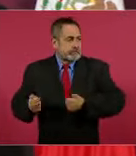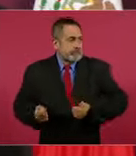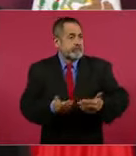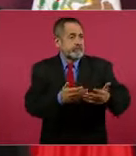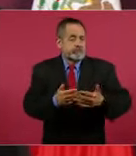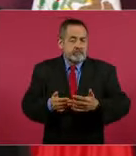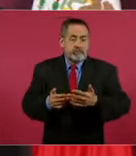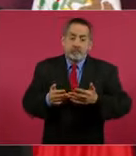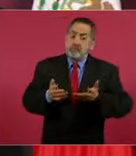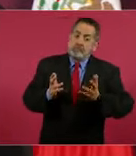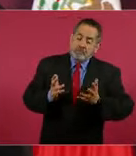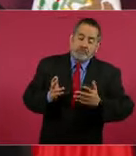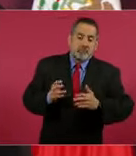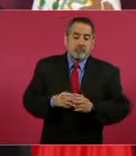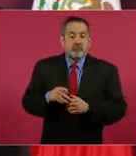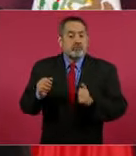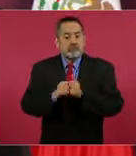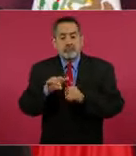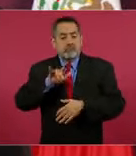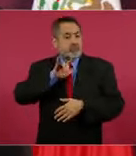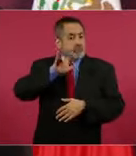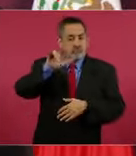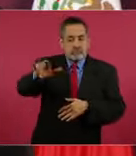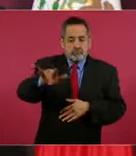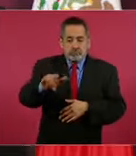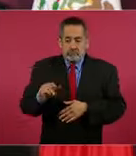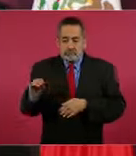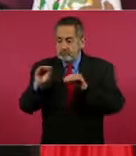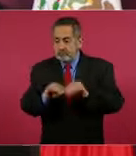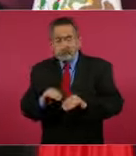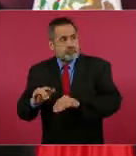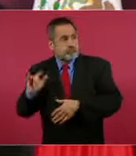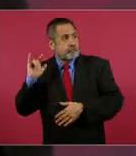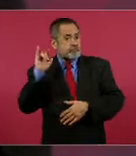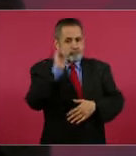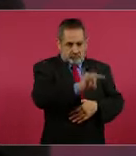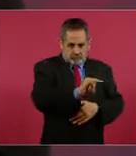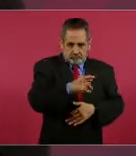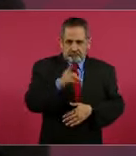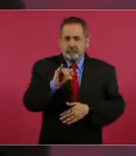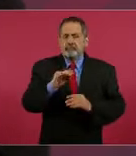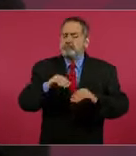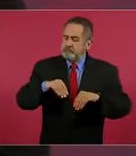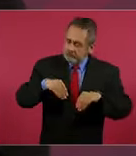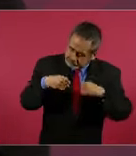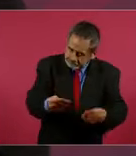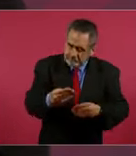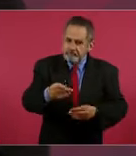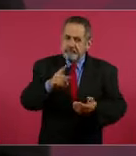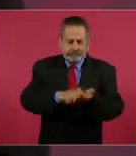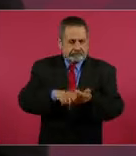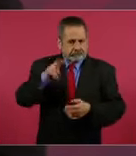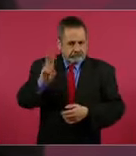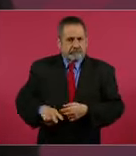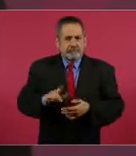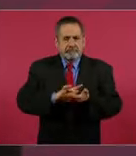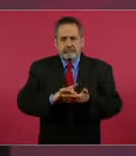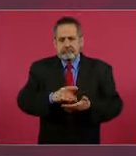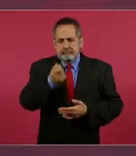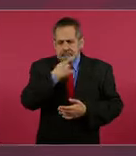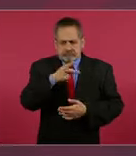o por vía aérea, pero va a estar el medicamento. El propósito